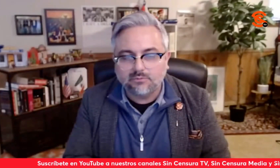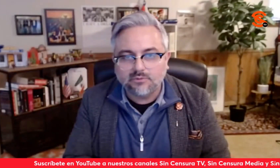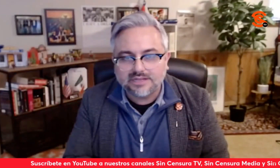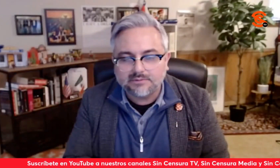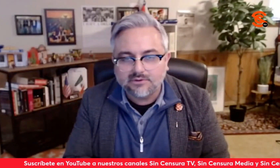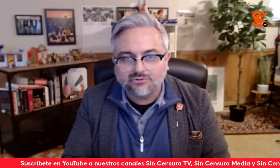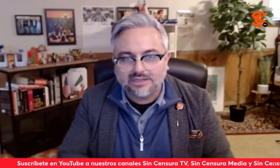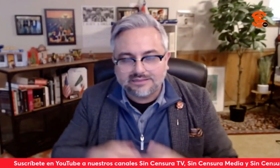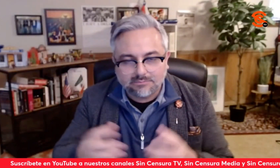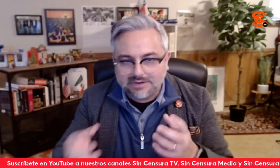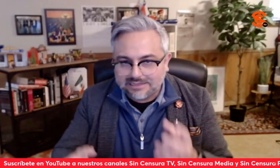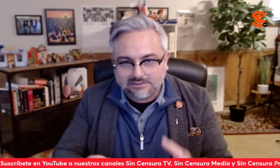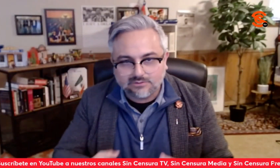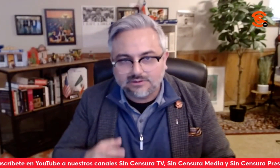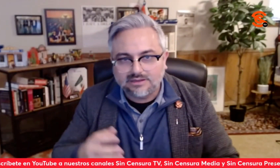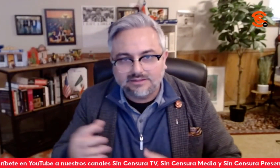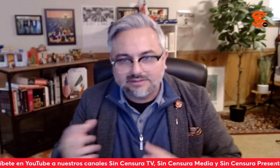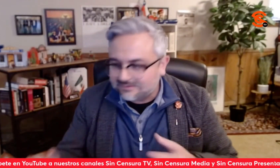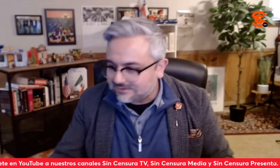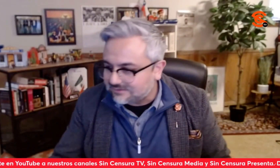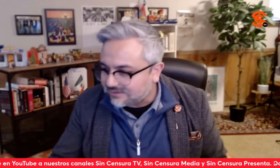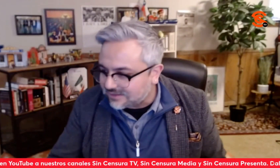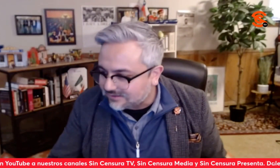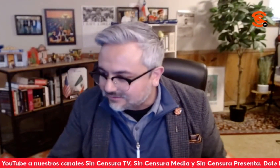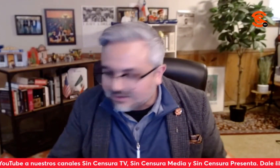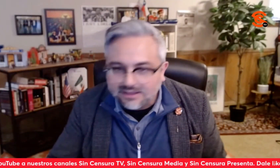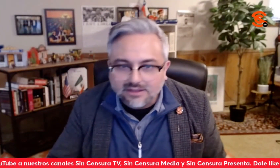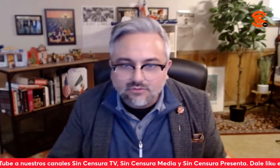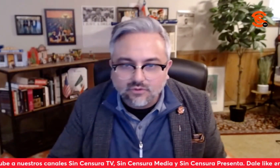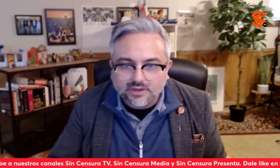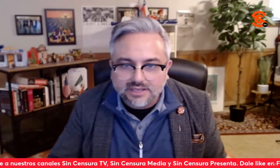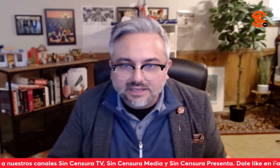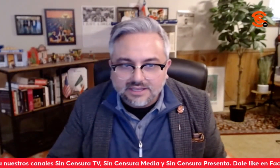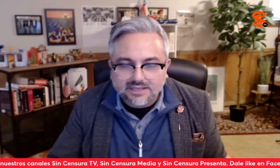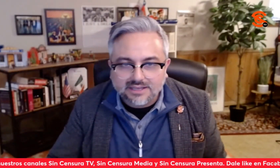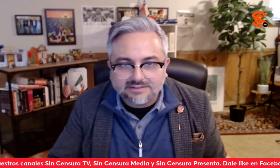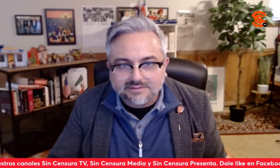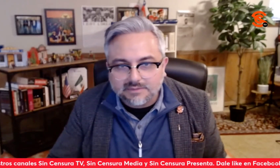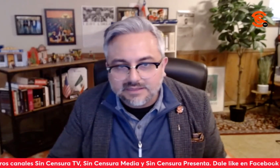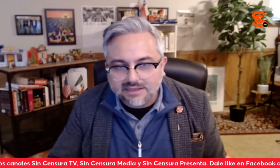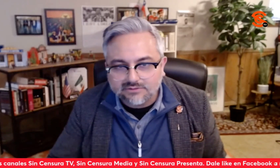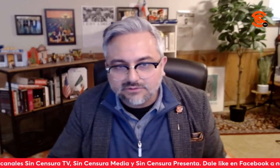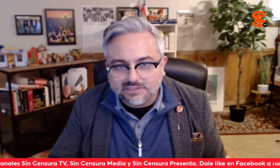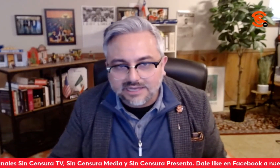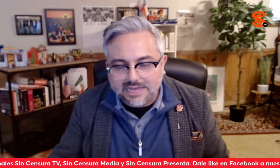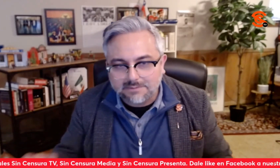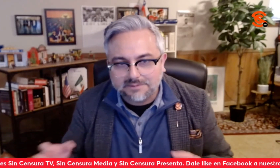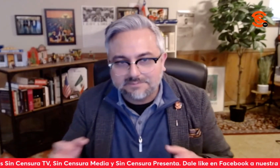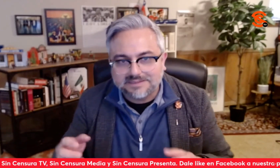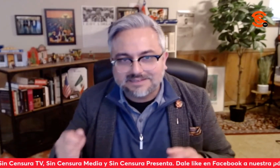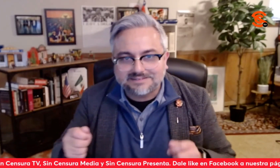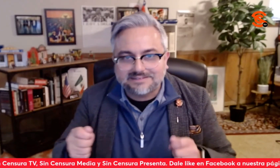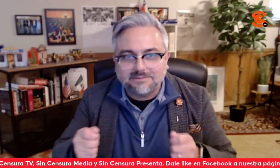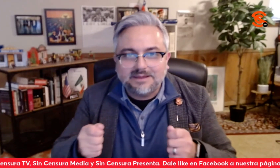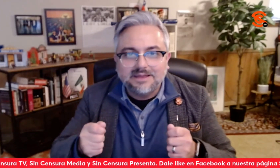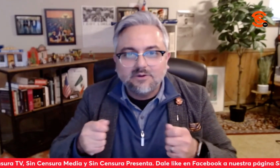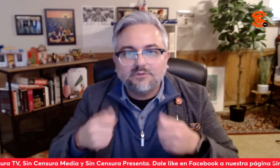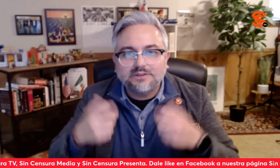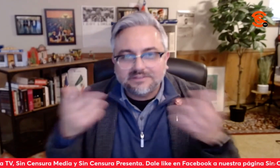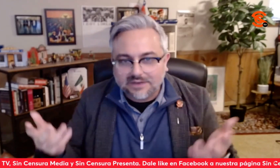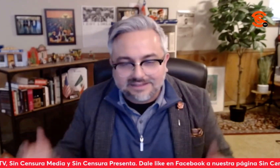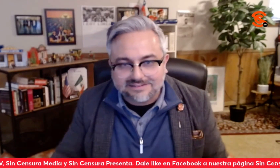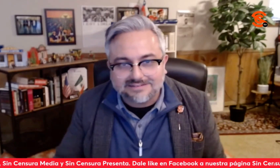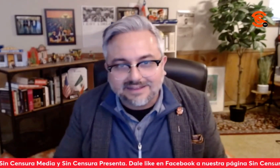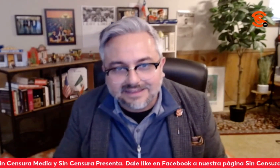pasó muy nerviosa temblando a diestra y siniestra fue exhibida Gálvez mientras estaba